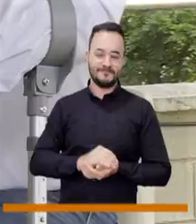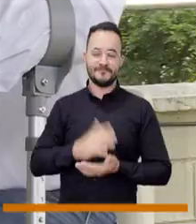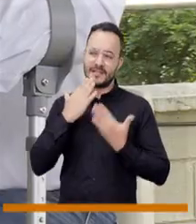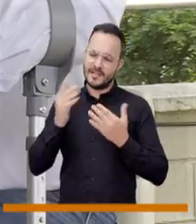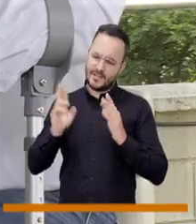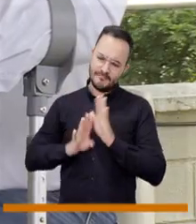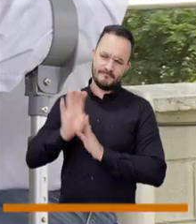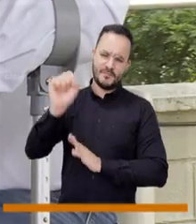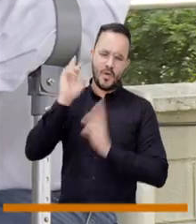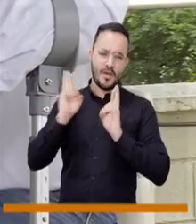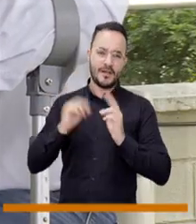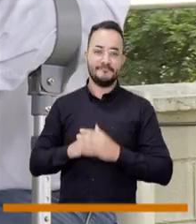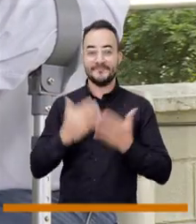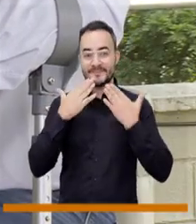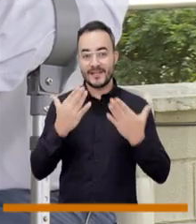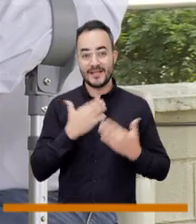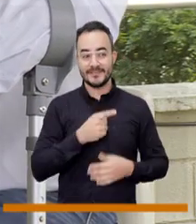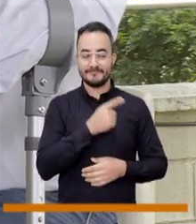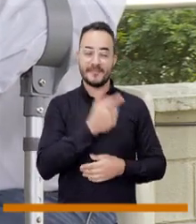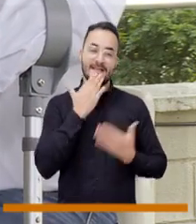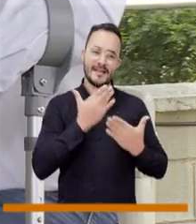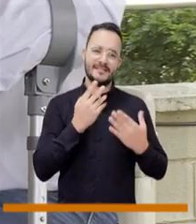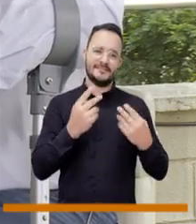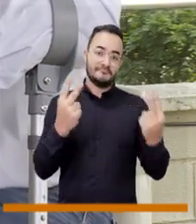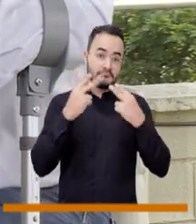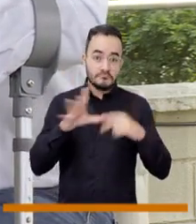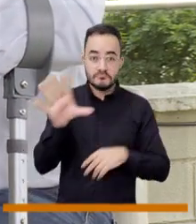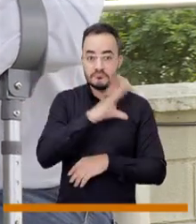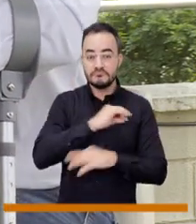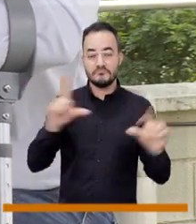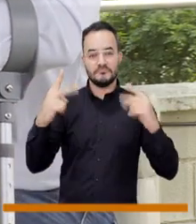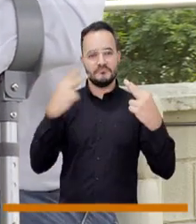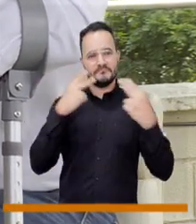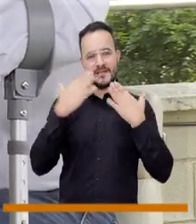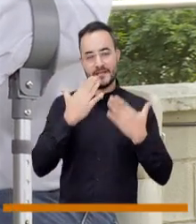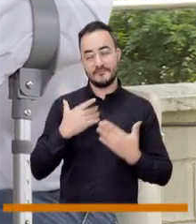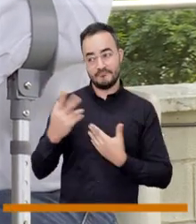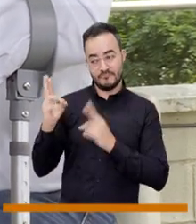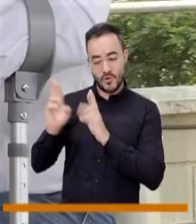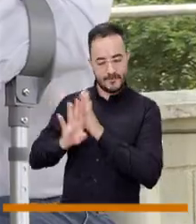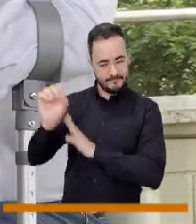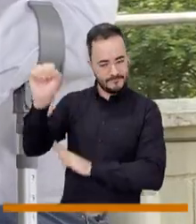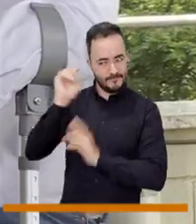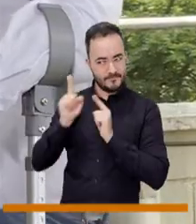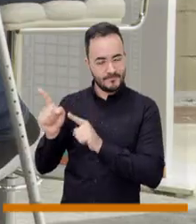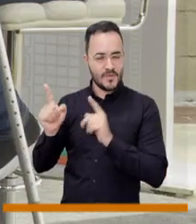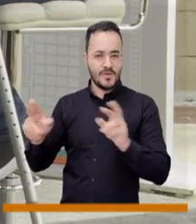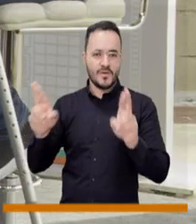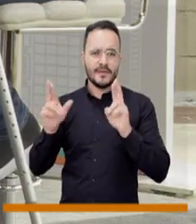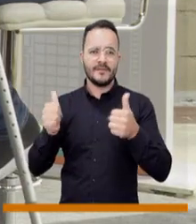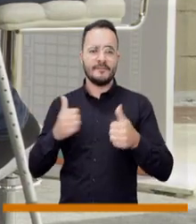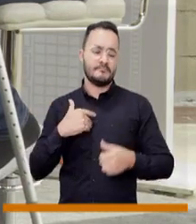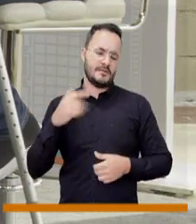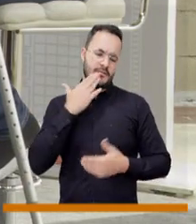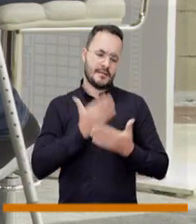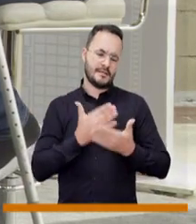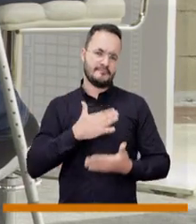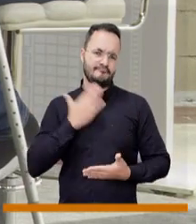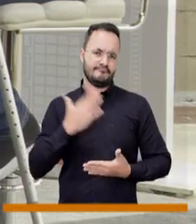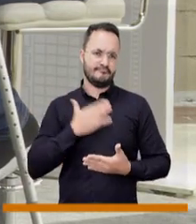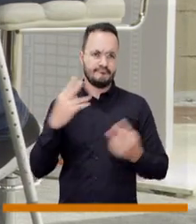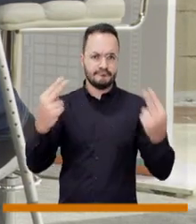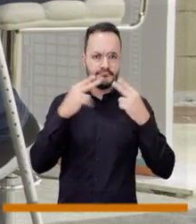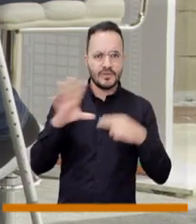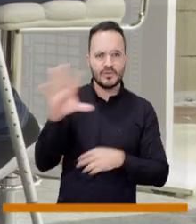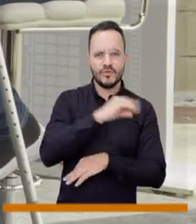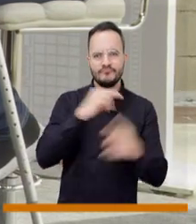campañas. Muchas gracias, Caterina, a ustedes los televidentes. Éxitos para mi compañero, muy complacida de este espacio que nos permite contarle a los ciudadanos